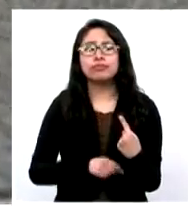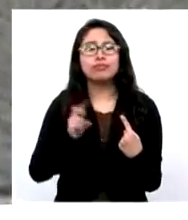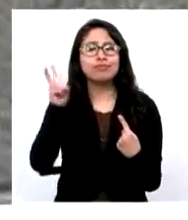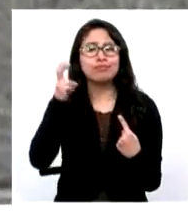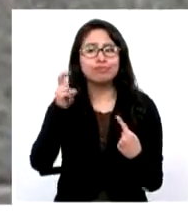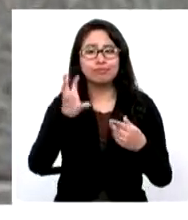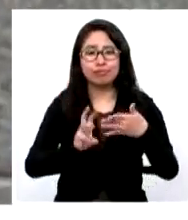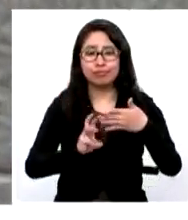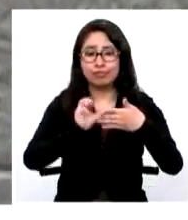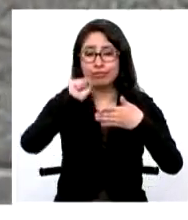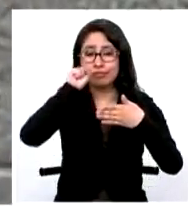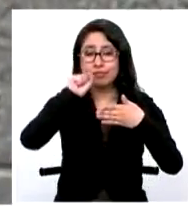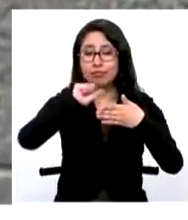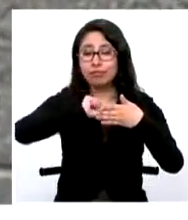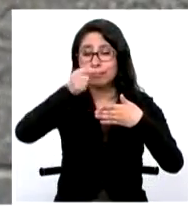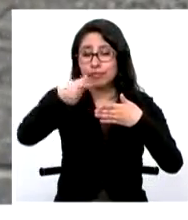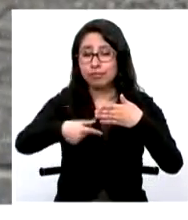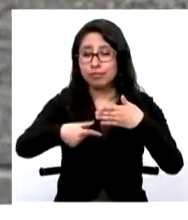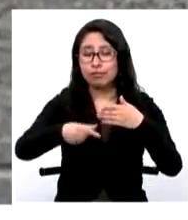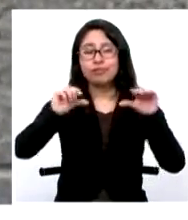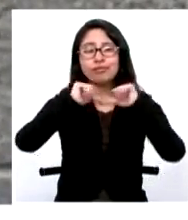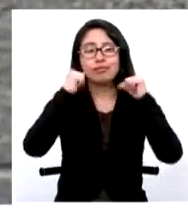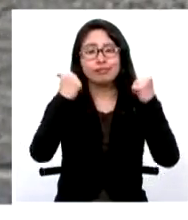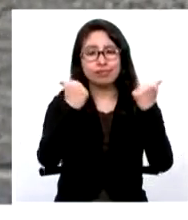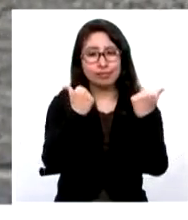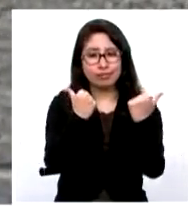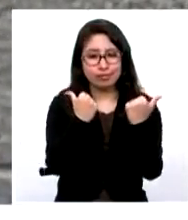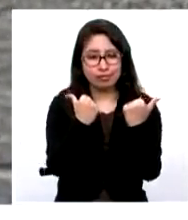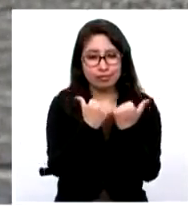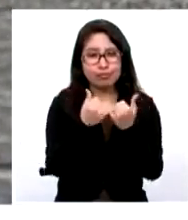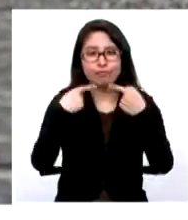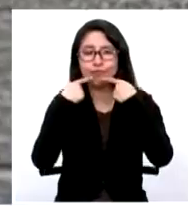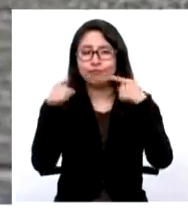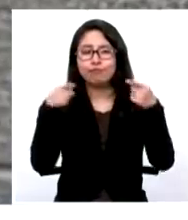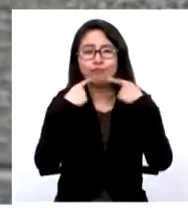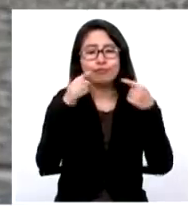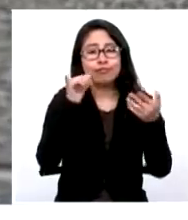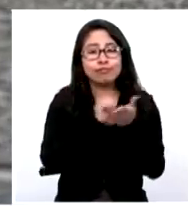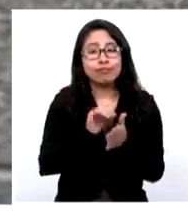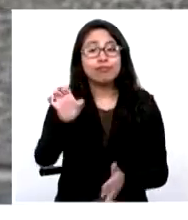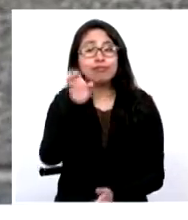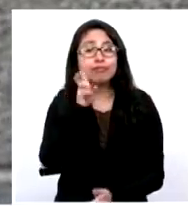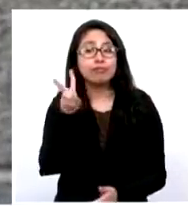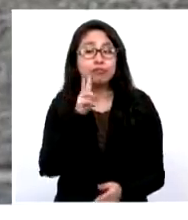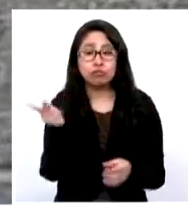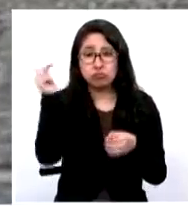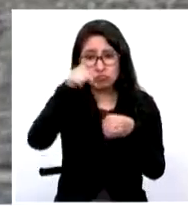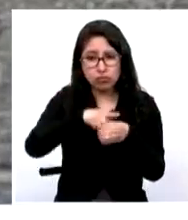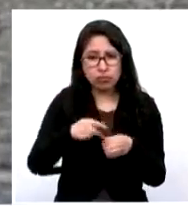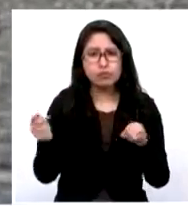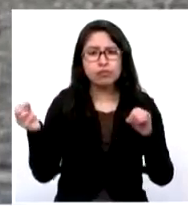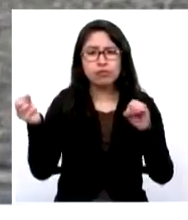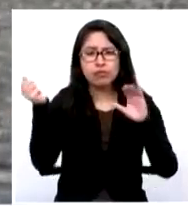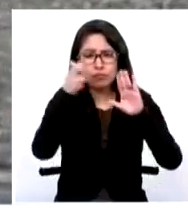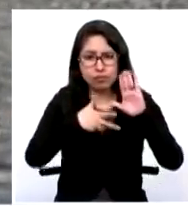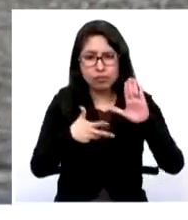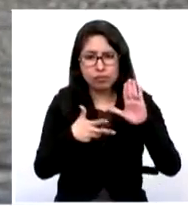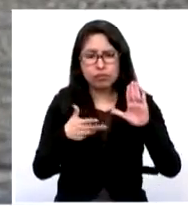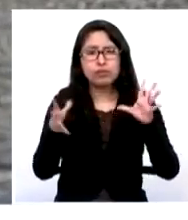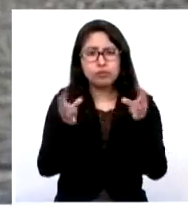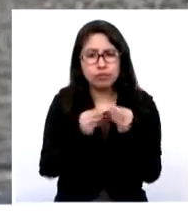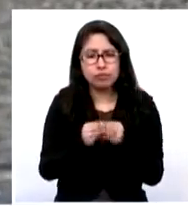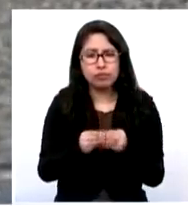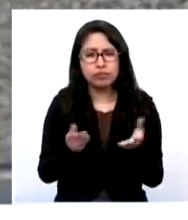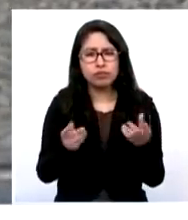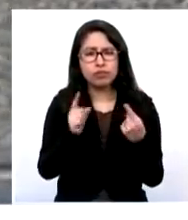de agosto. Desde la Asamblea ya se ha anunciado que el expresidente Evo Morales podría participar virtualmente de la sesión de honor. ¿Cómo ve el gobierno